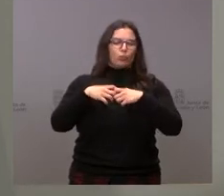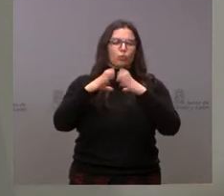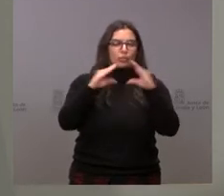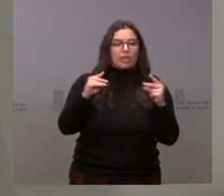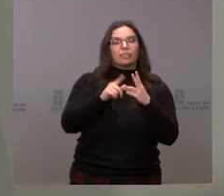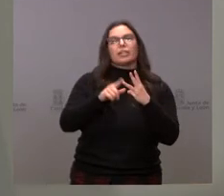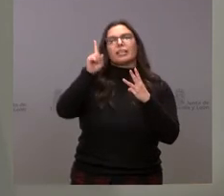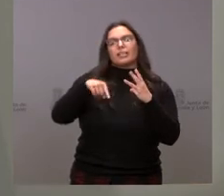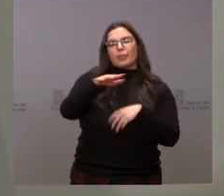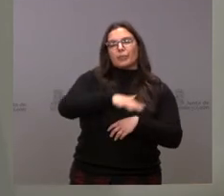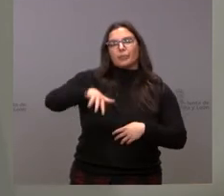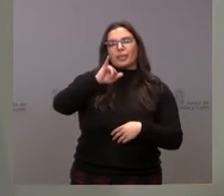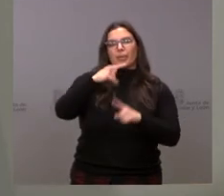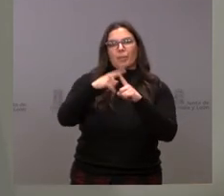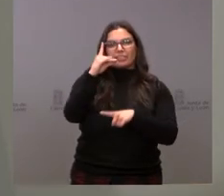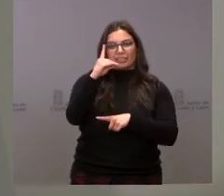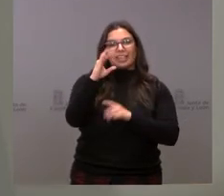campus de soria